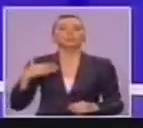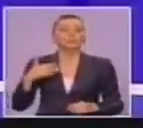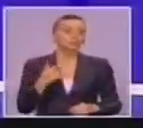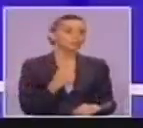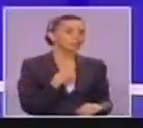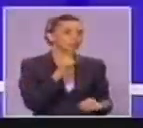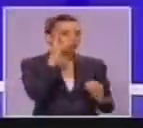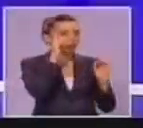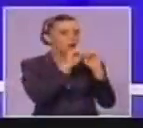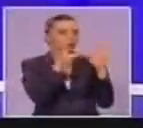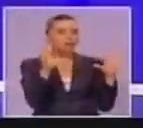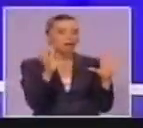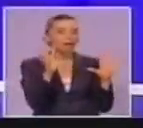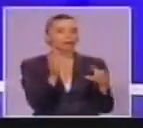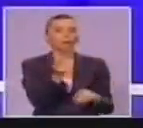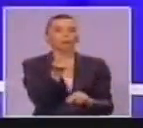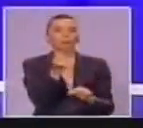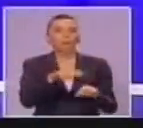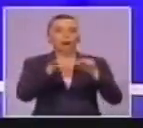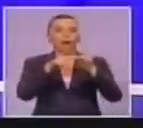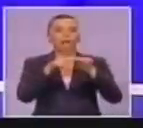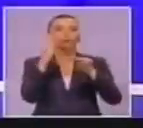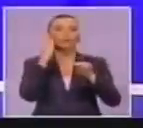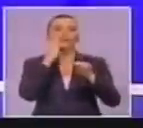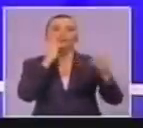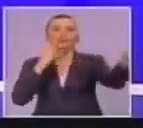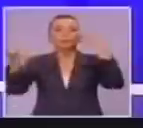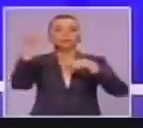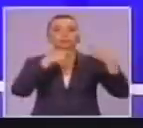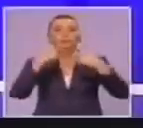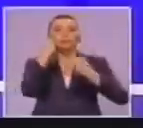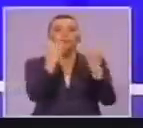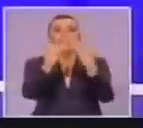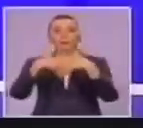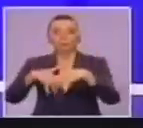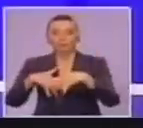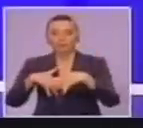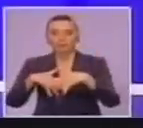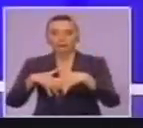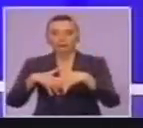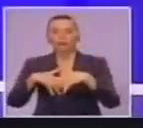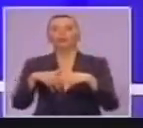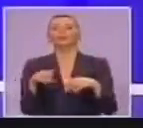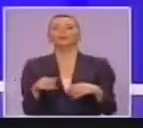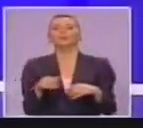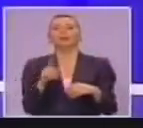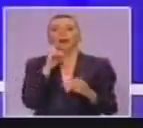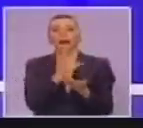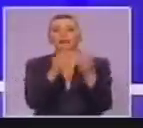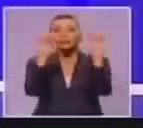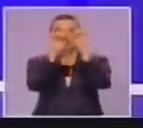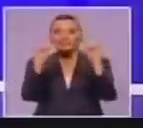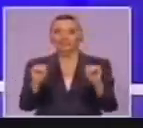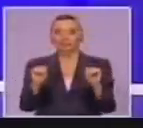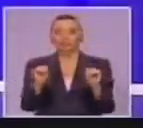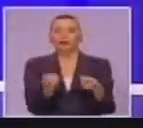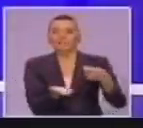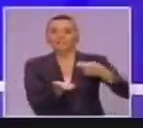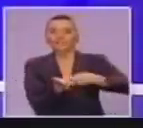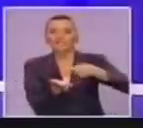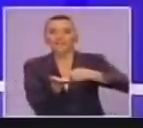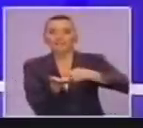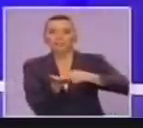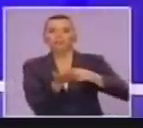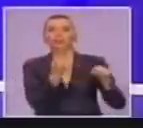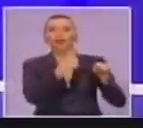tengo claro cuántos recursos habríamos recibido del mundo empresarial. Teníamos un sistema de financiamiento que tiene que ver